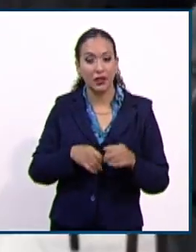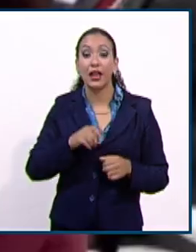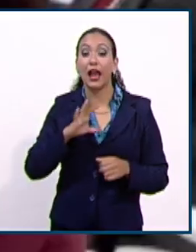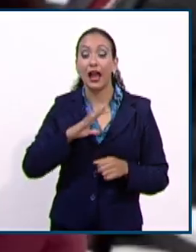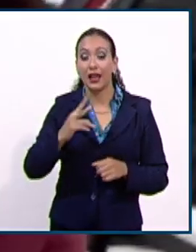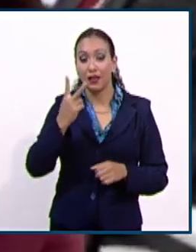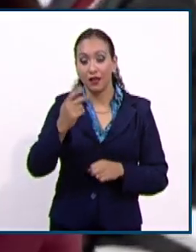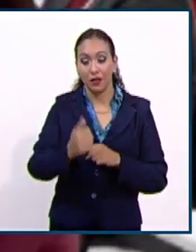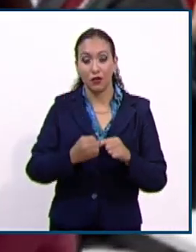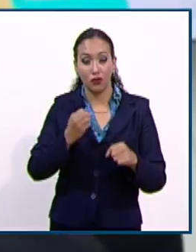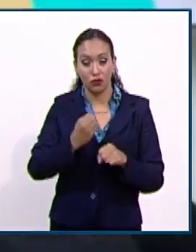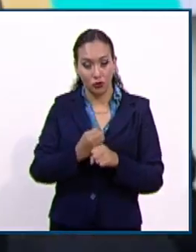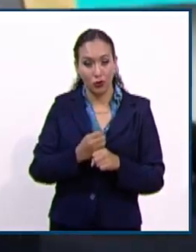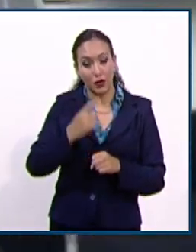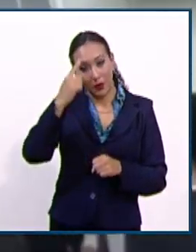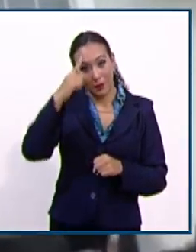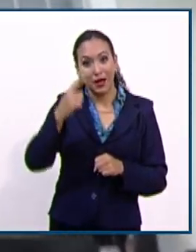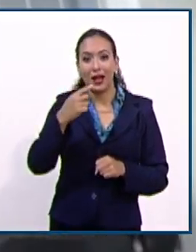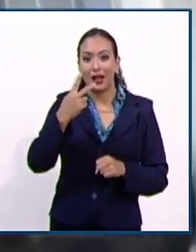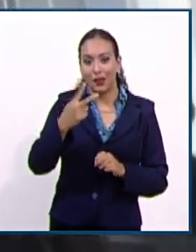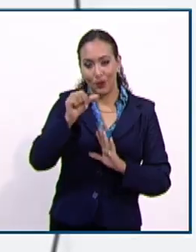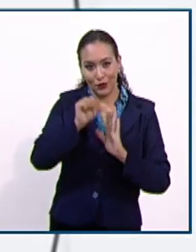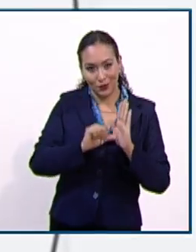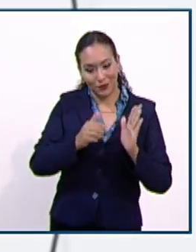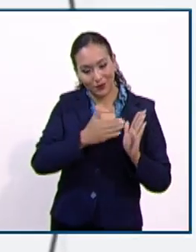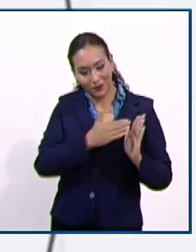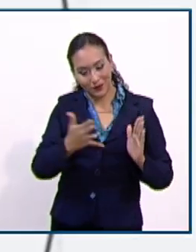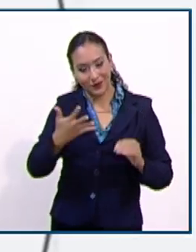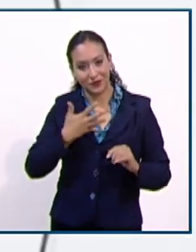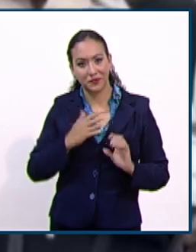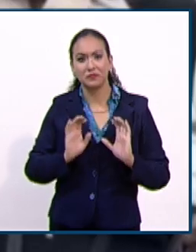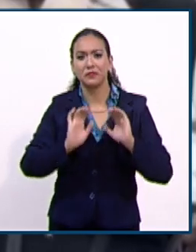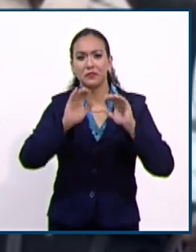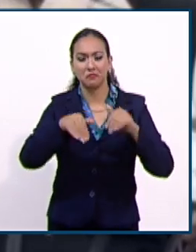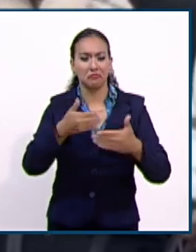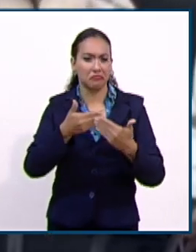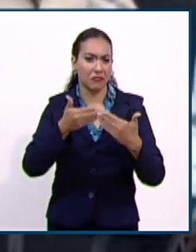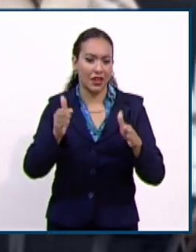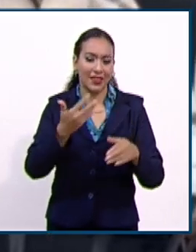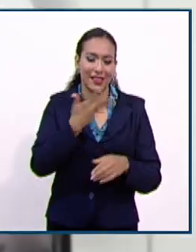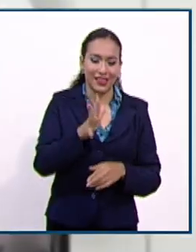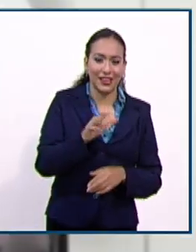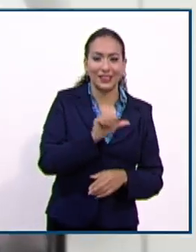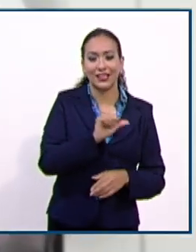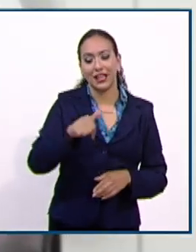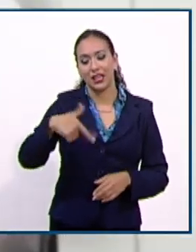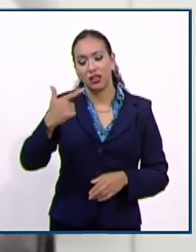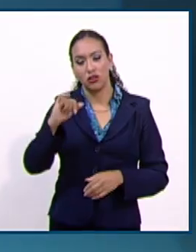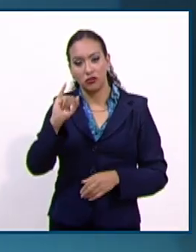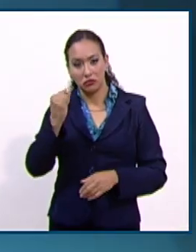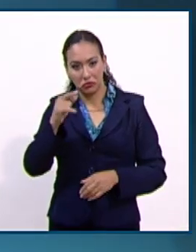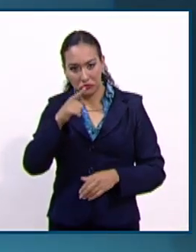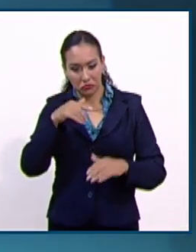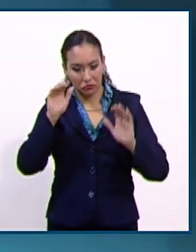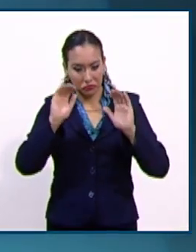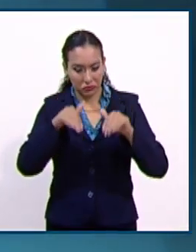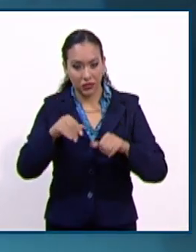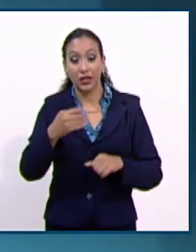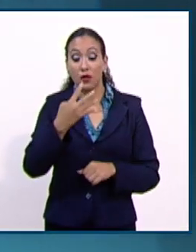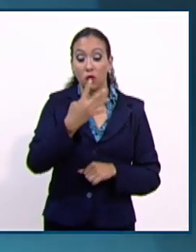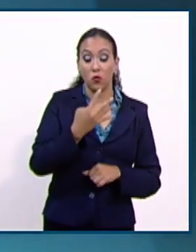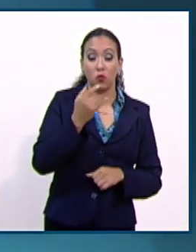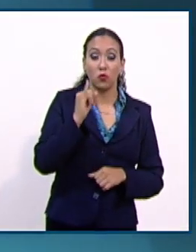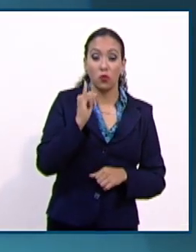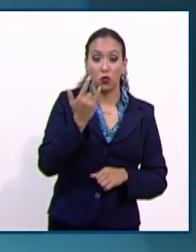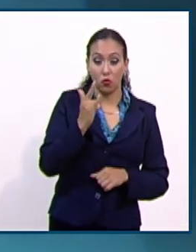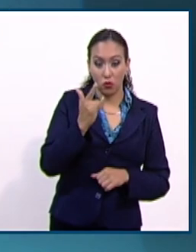un periodo de 3 meses para obtenerla. Las inscripciones estarán abiertas del 10 al 12 de junio próximos y el 4 de julio